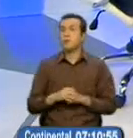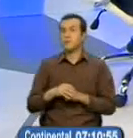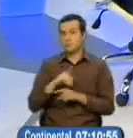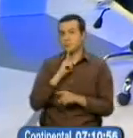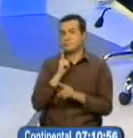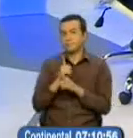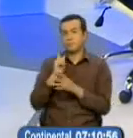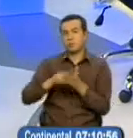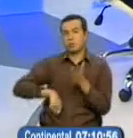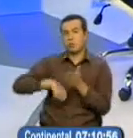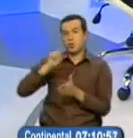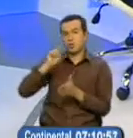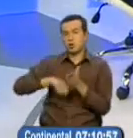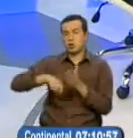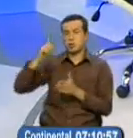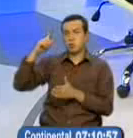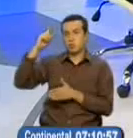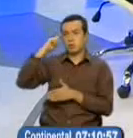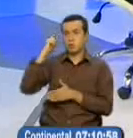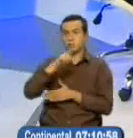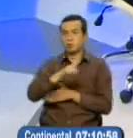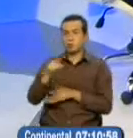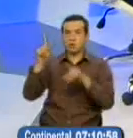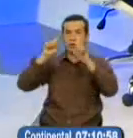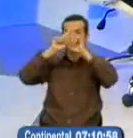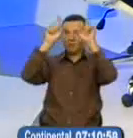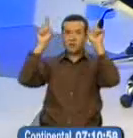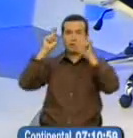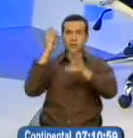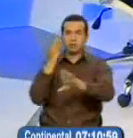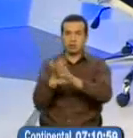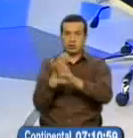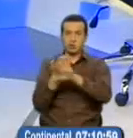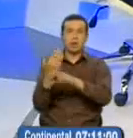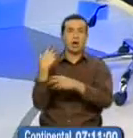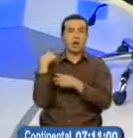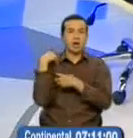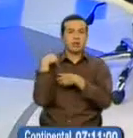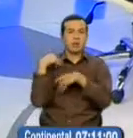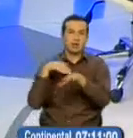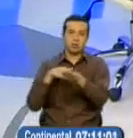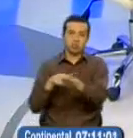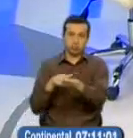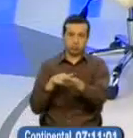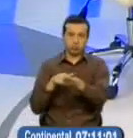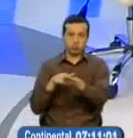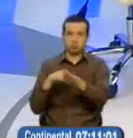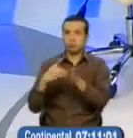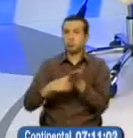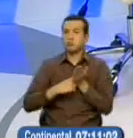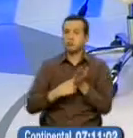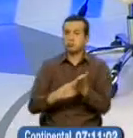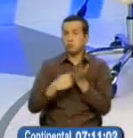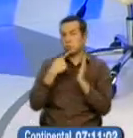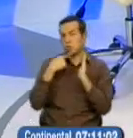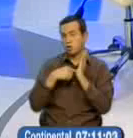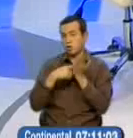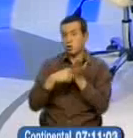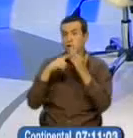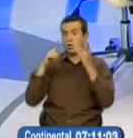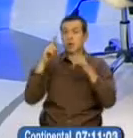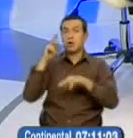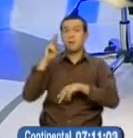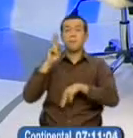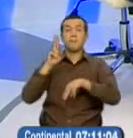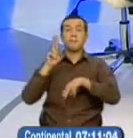son contratos con el Estado, las empresas deben presentar garantías. Lo que se discute en este caso con